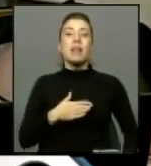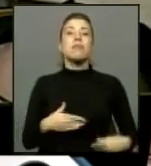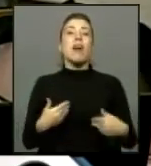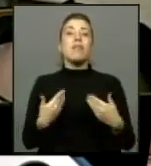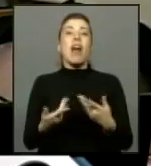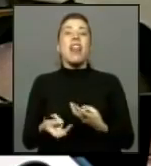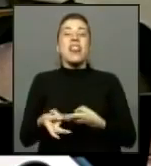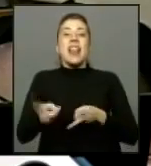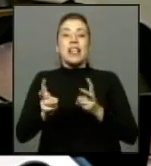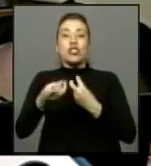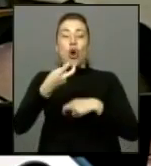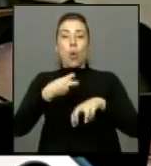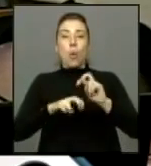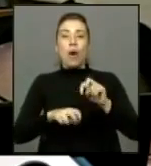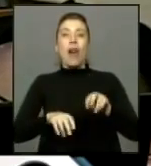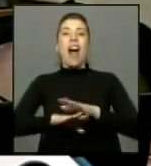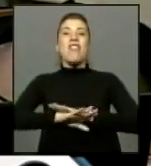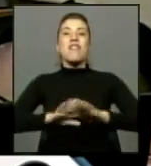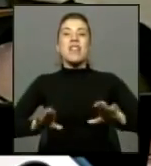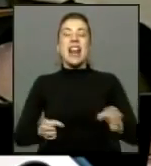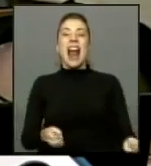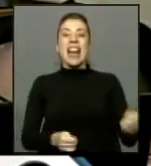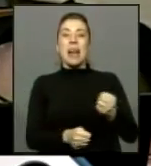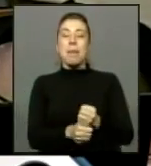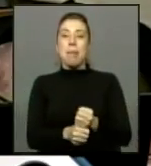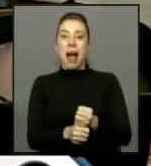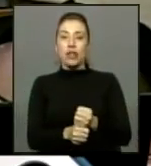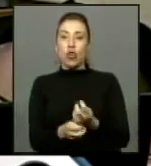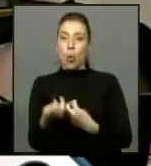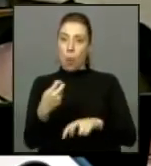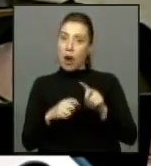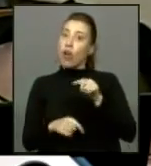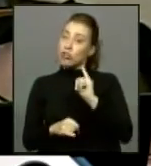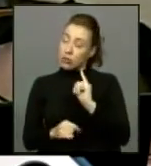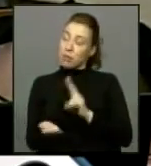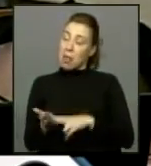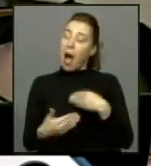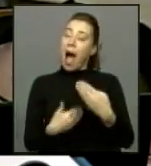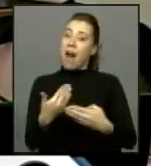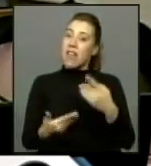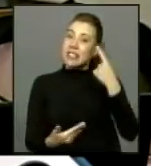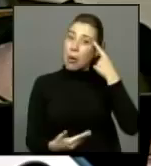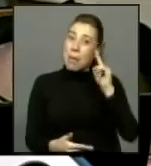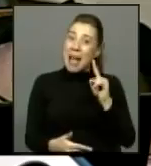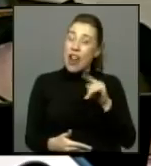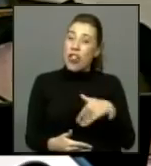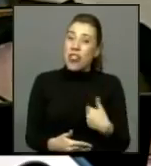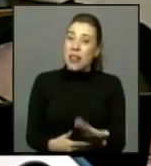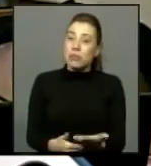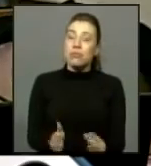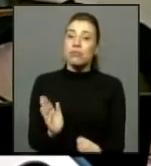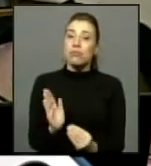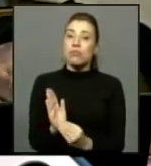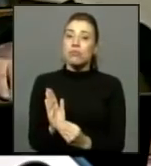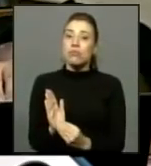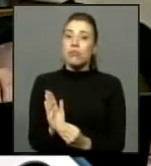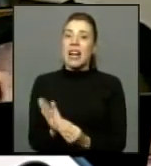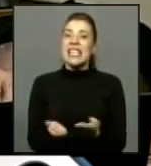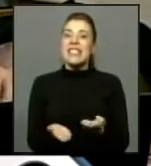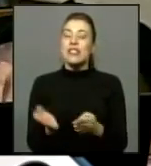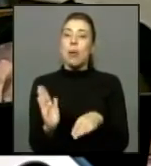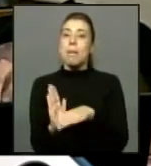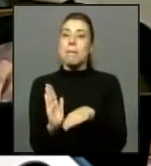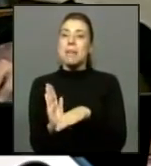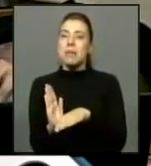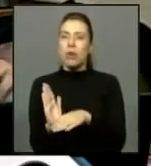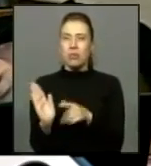derecho a huelga y para eso se pone fin al reemplazo a huelga. Un avance. Pero acto seguido se instaura una figura de servicios mínimos que